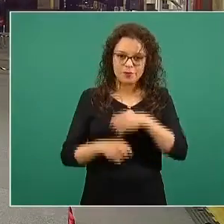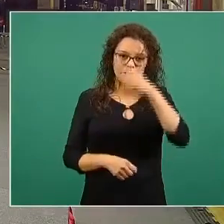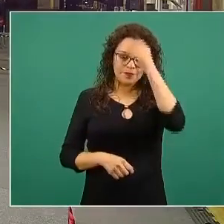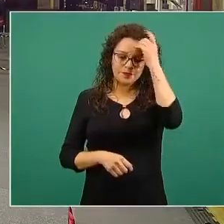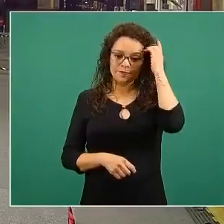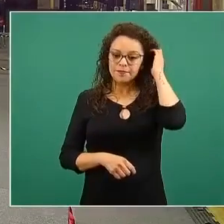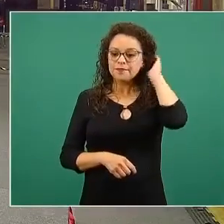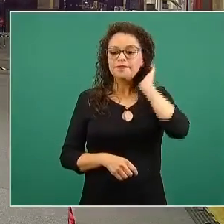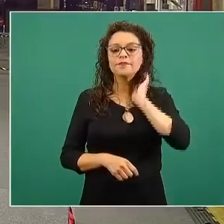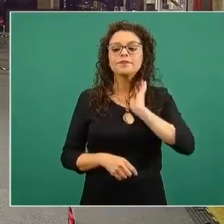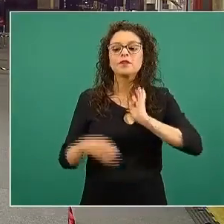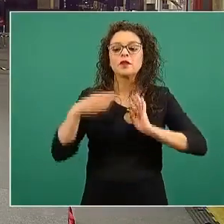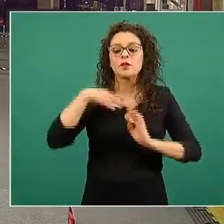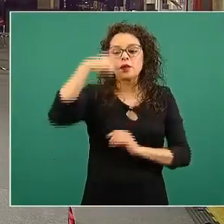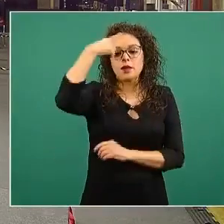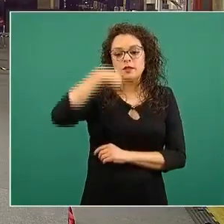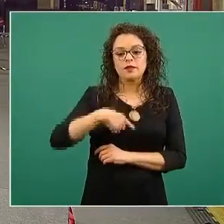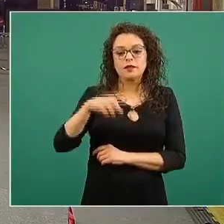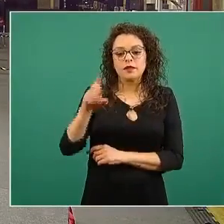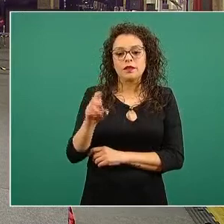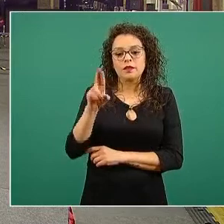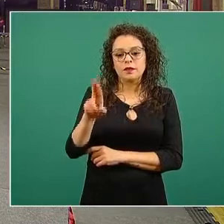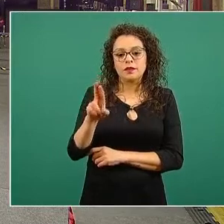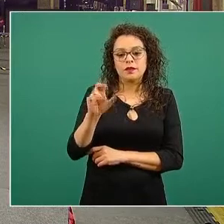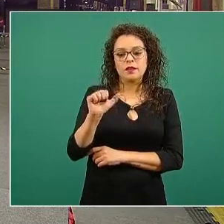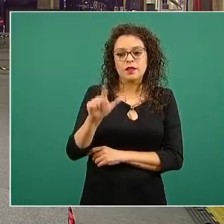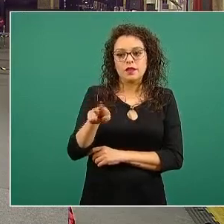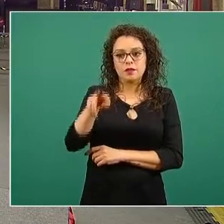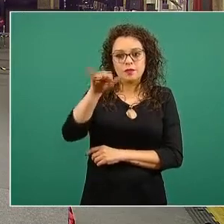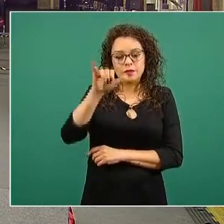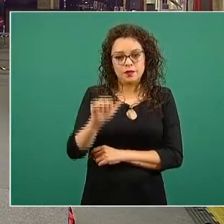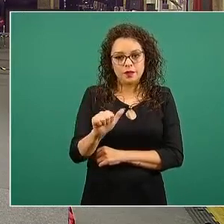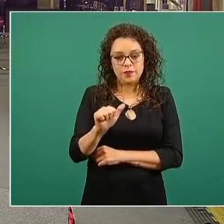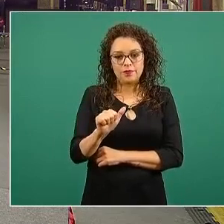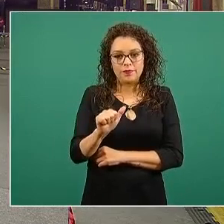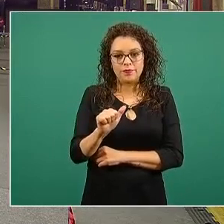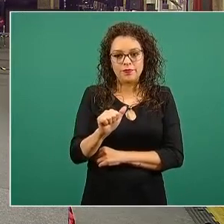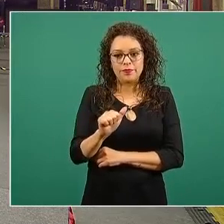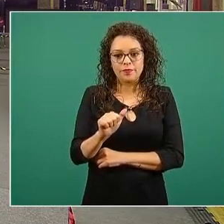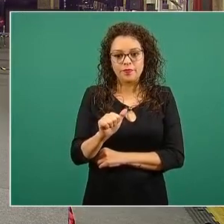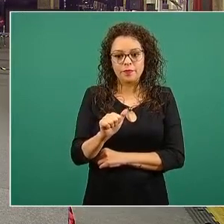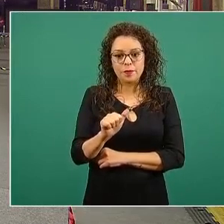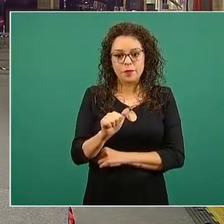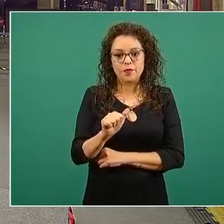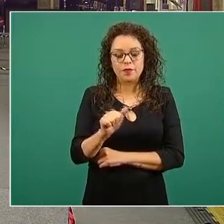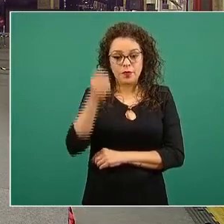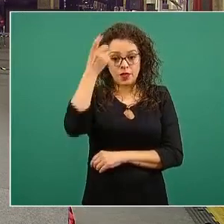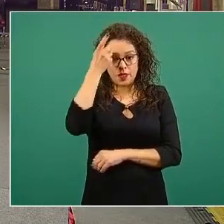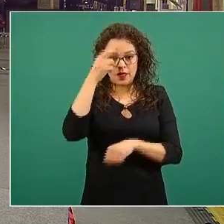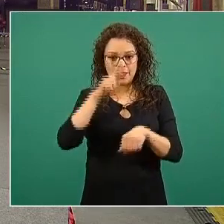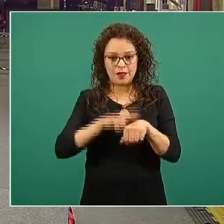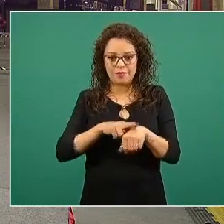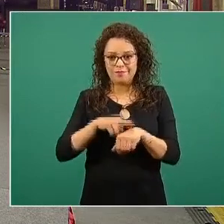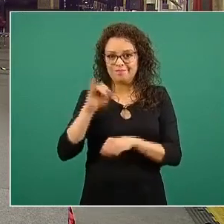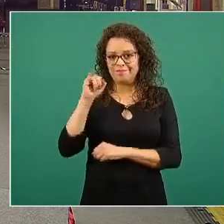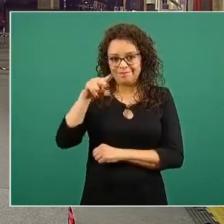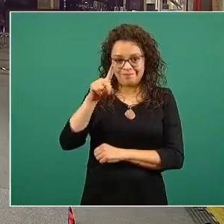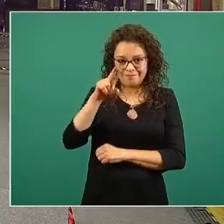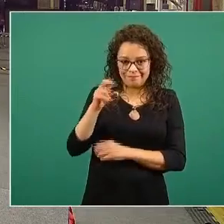Buenas noches, doctor José Luis Alomía Segarra, Buenas director noches. del INDRE. Buenas noches, colegas, medios y